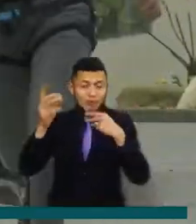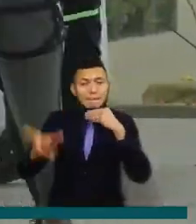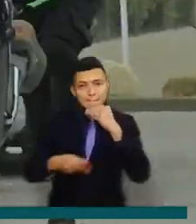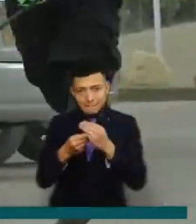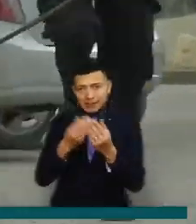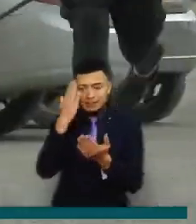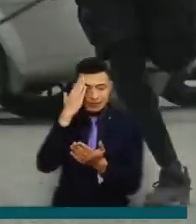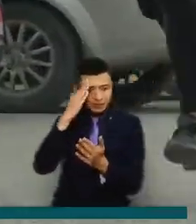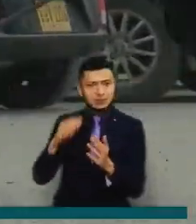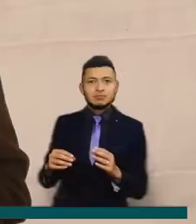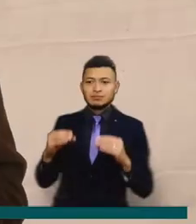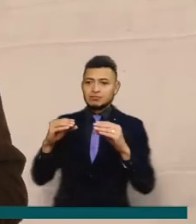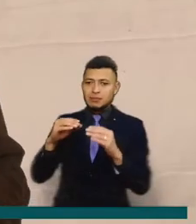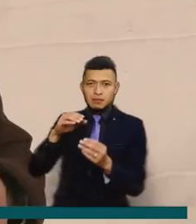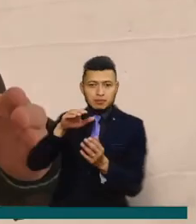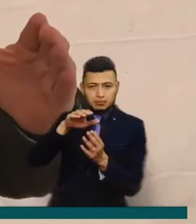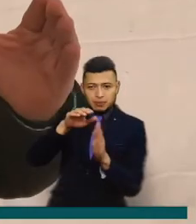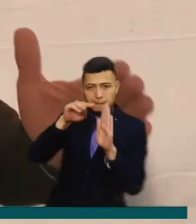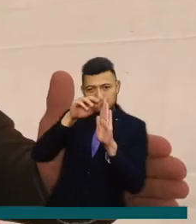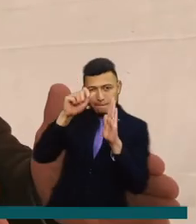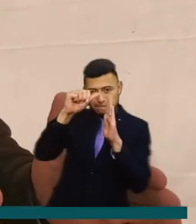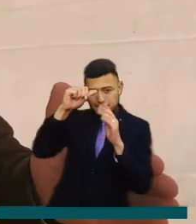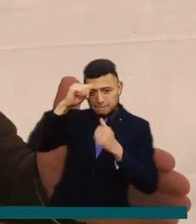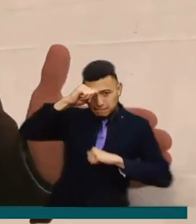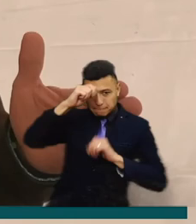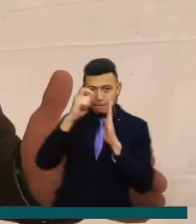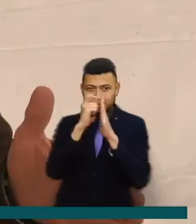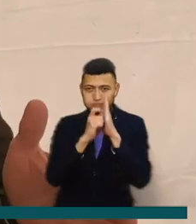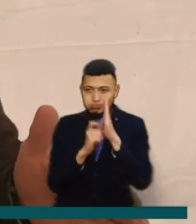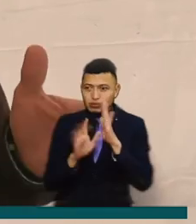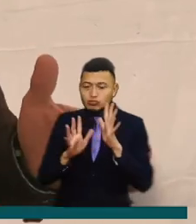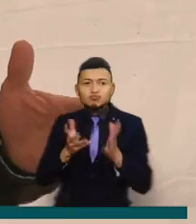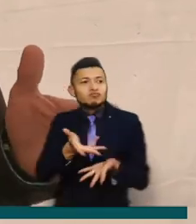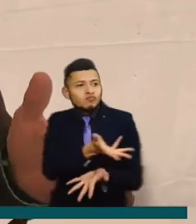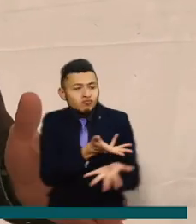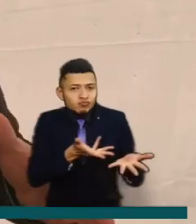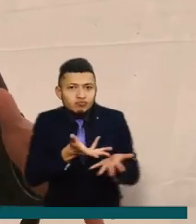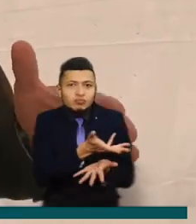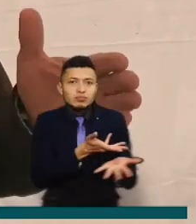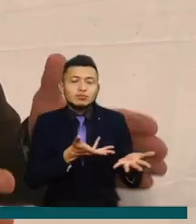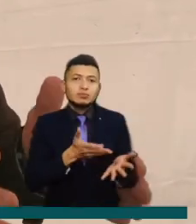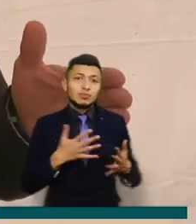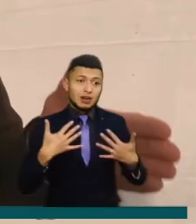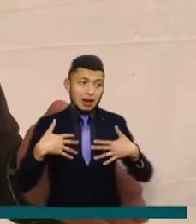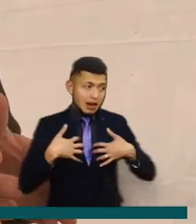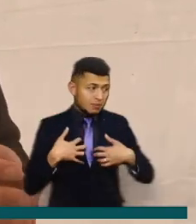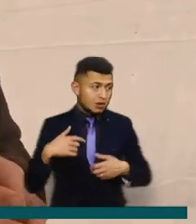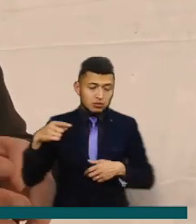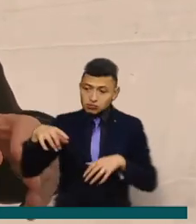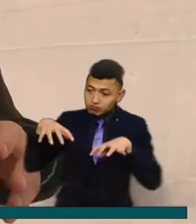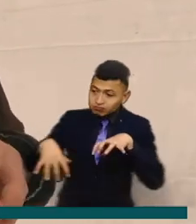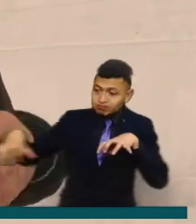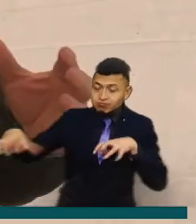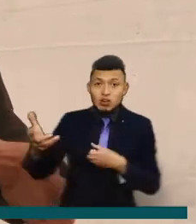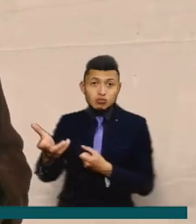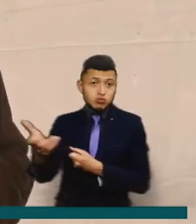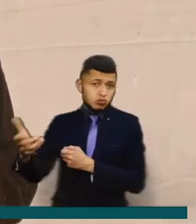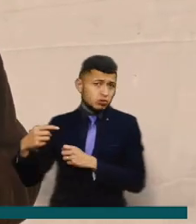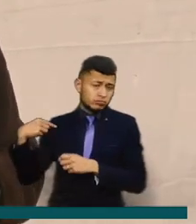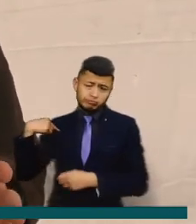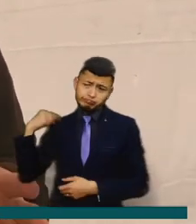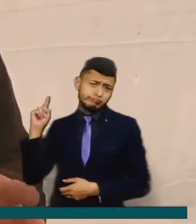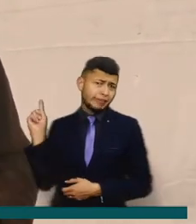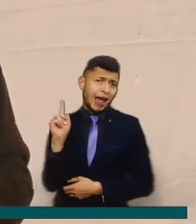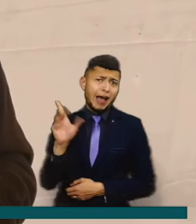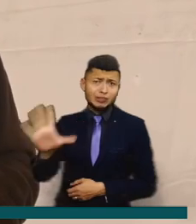de unos parámetros de convivencia, tanto de los animales que hoy por hoy tenemos en las estaciones y que es una tradición